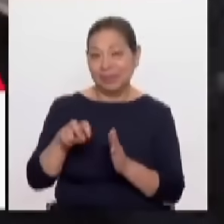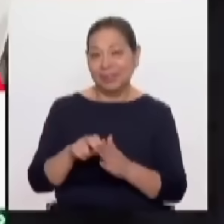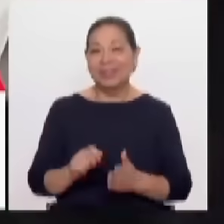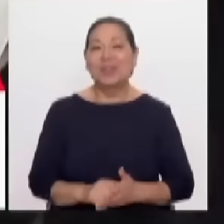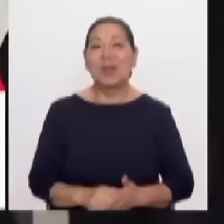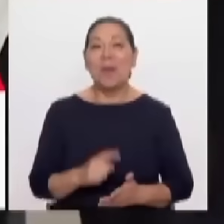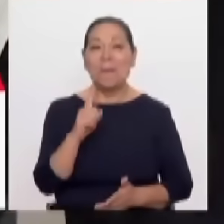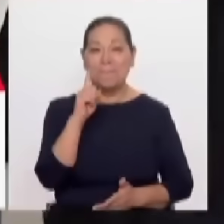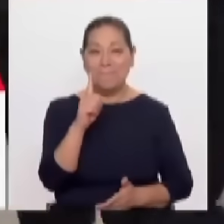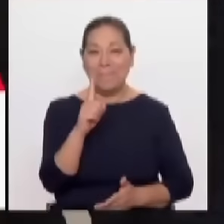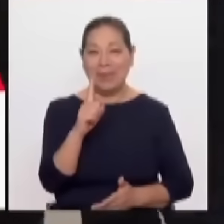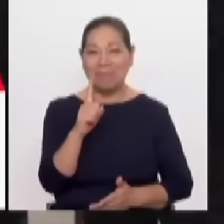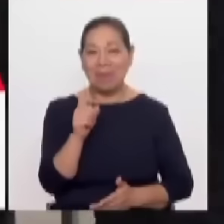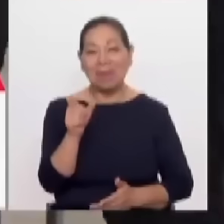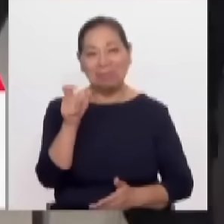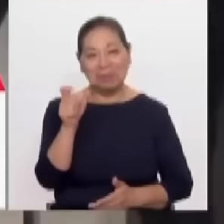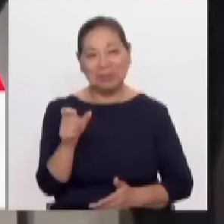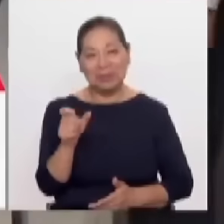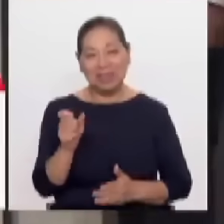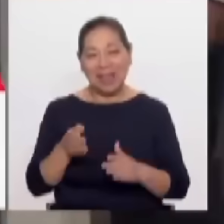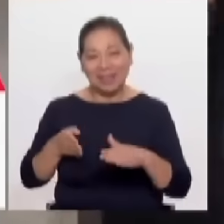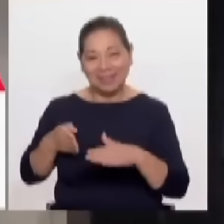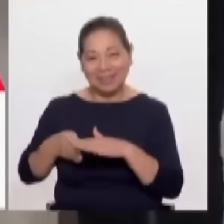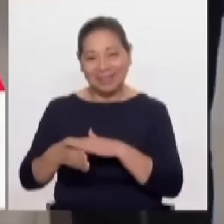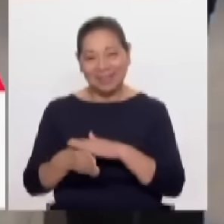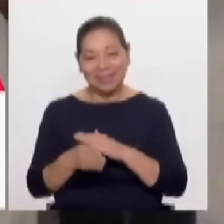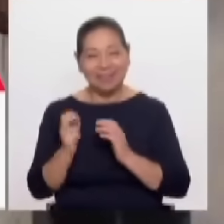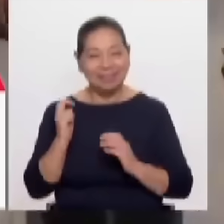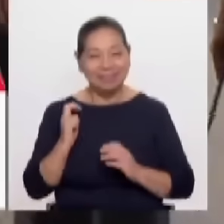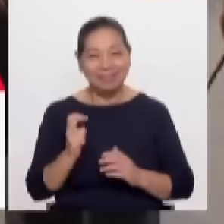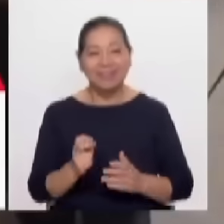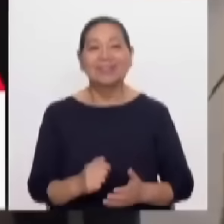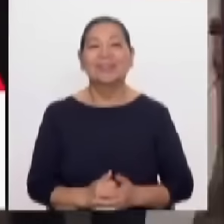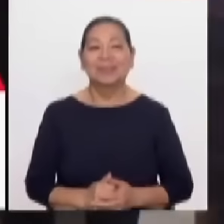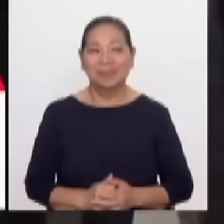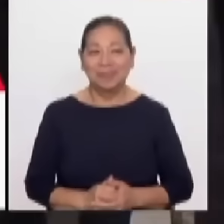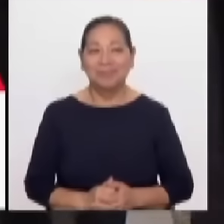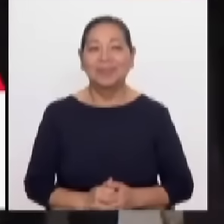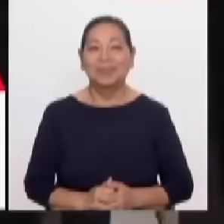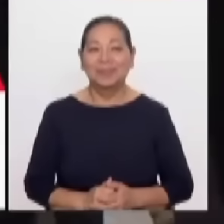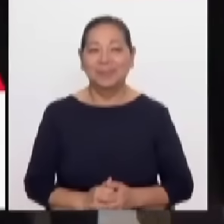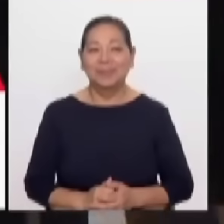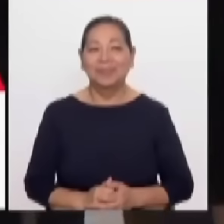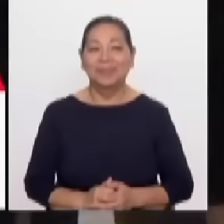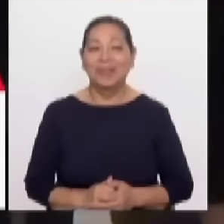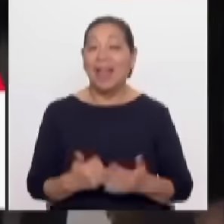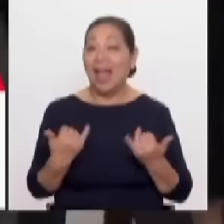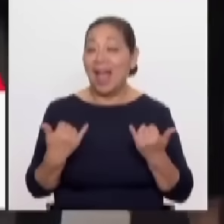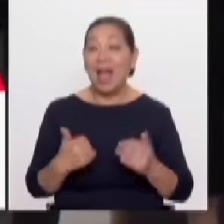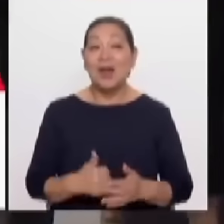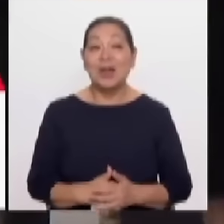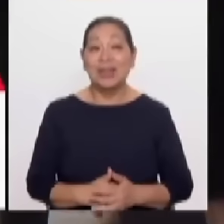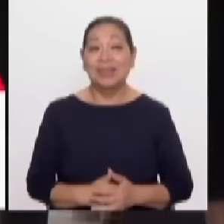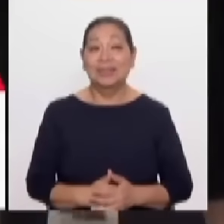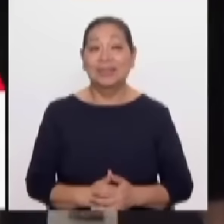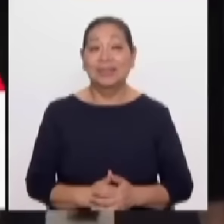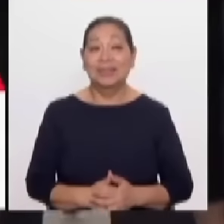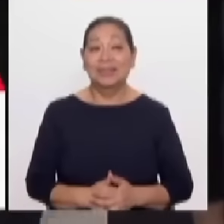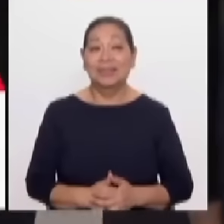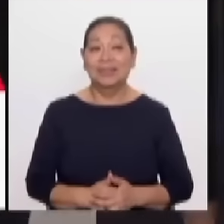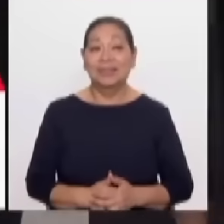convirtiéndose en la primera usuaria de viajar en este importante medio de comunicación. En estos momentos se va